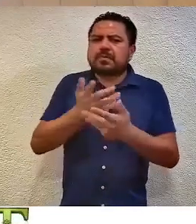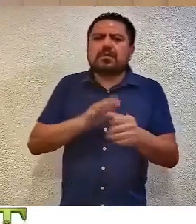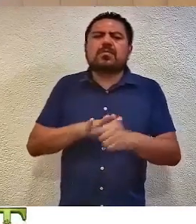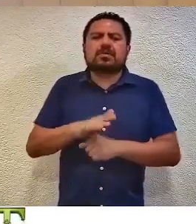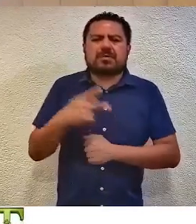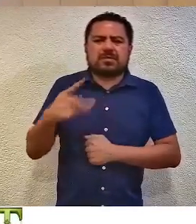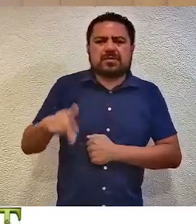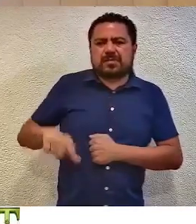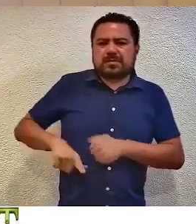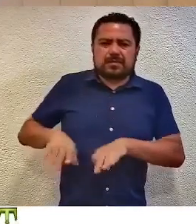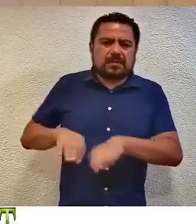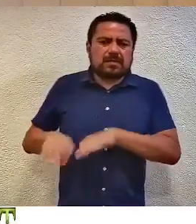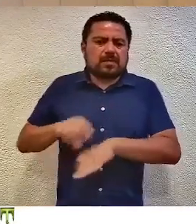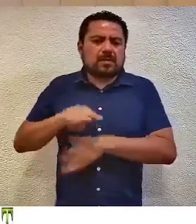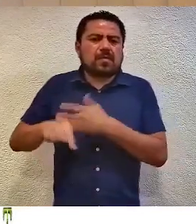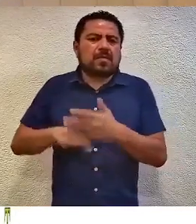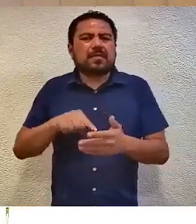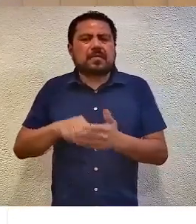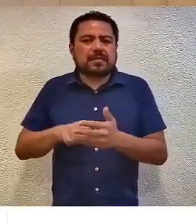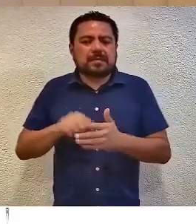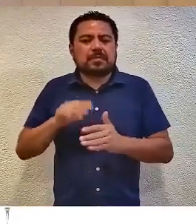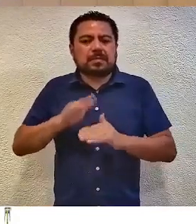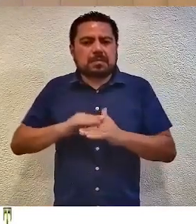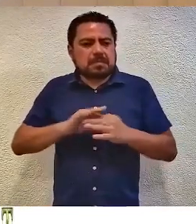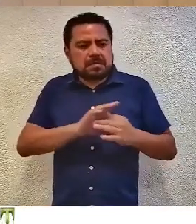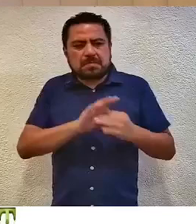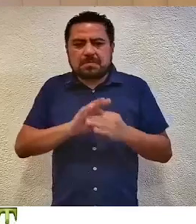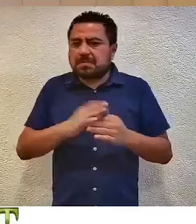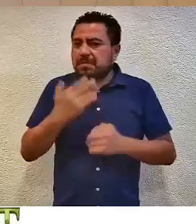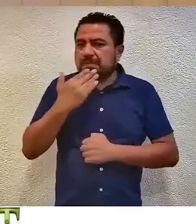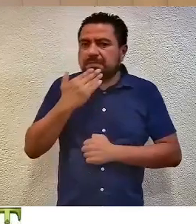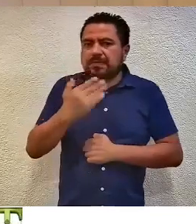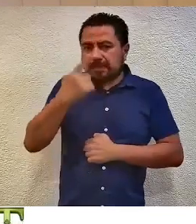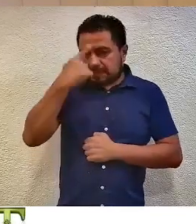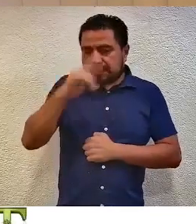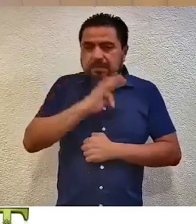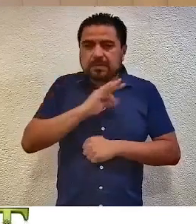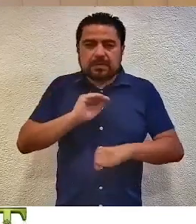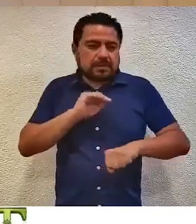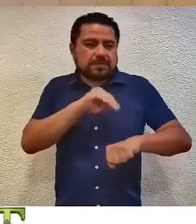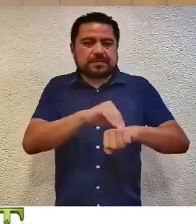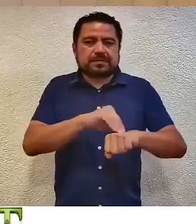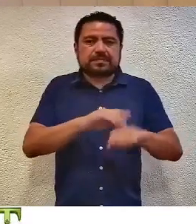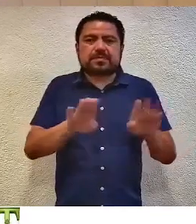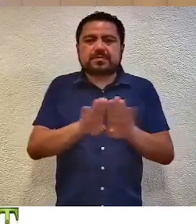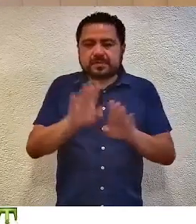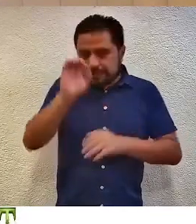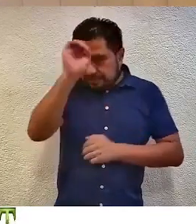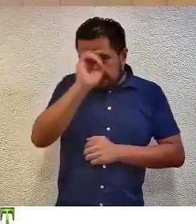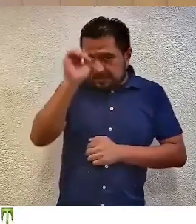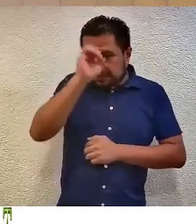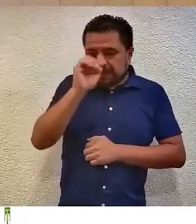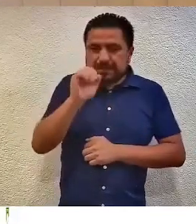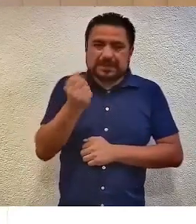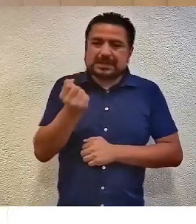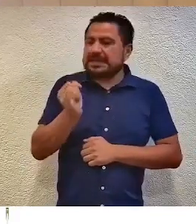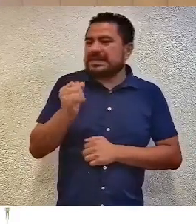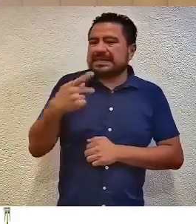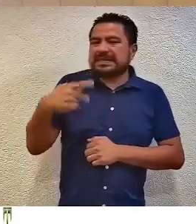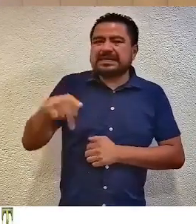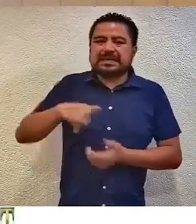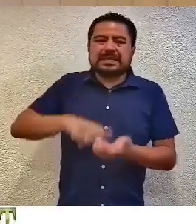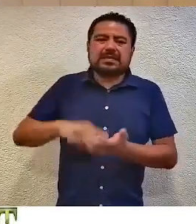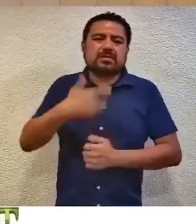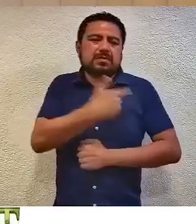pública, espacio que resulta apto, precisamente, para postular las posiciones o críticas, en el caso de la